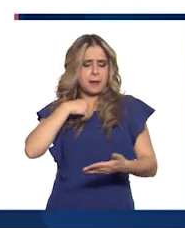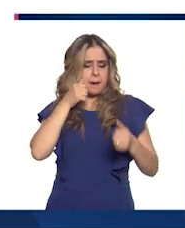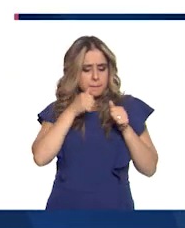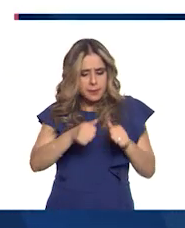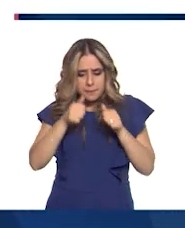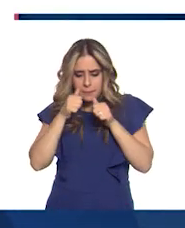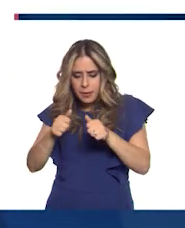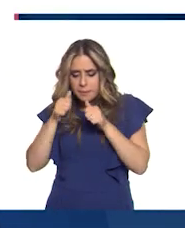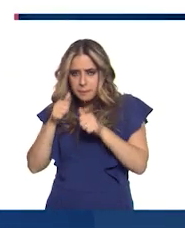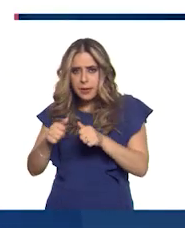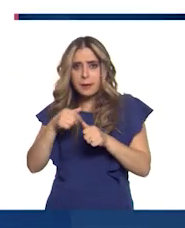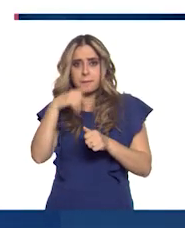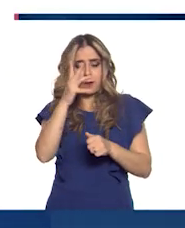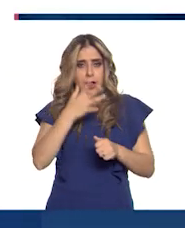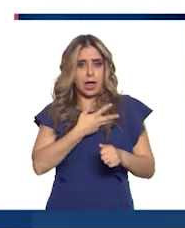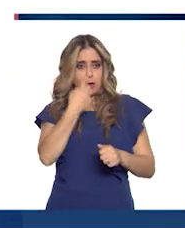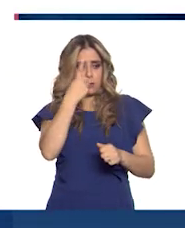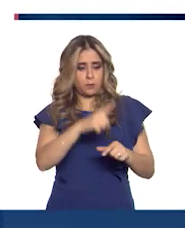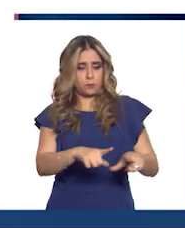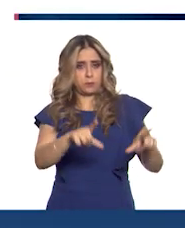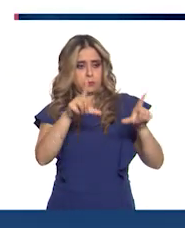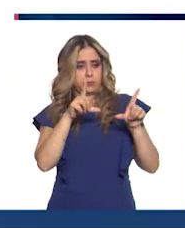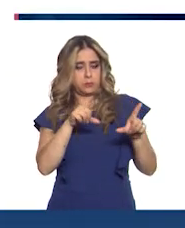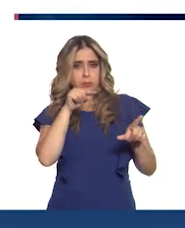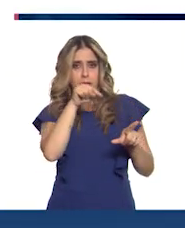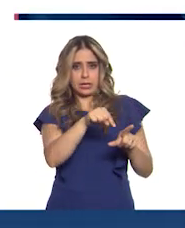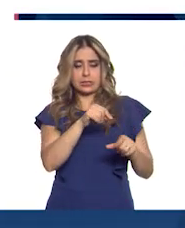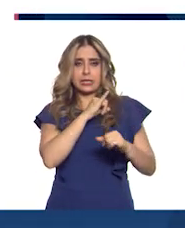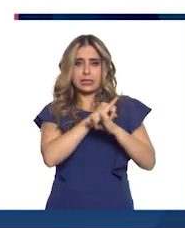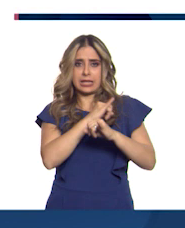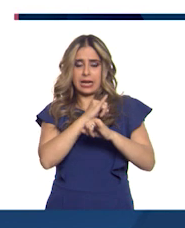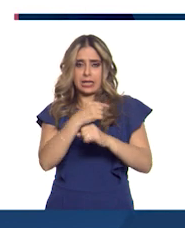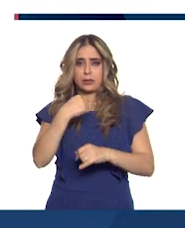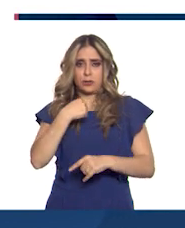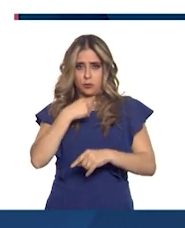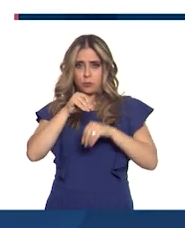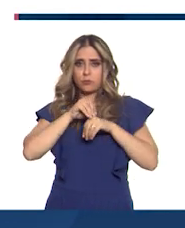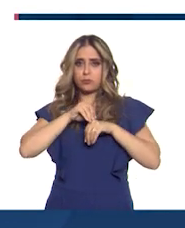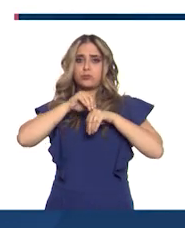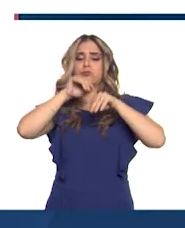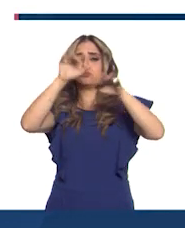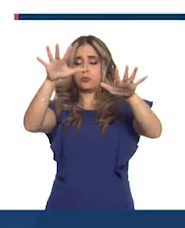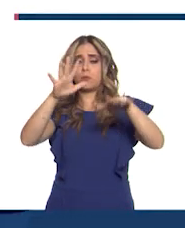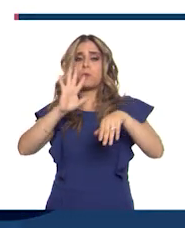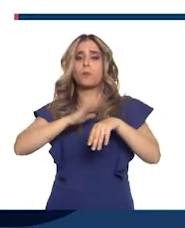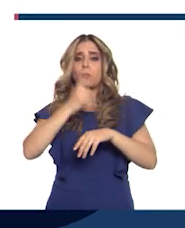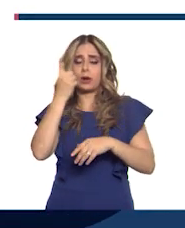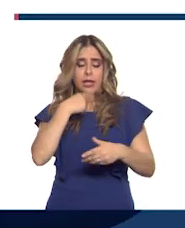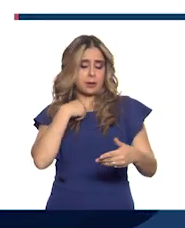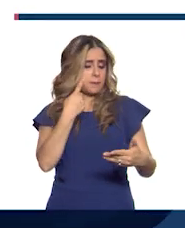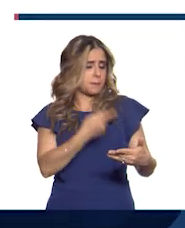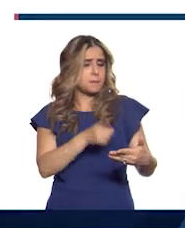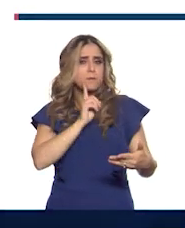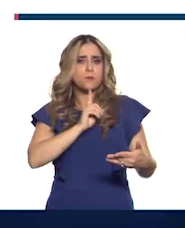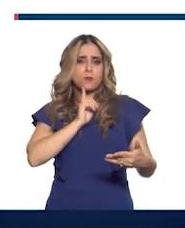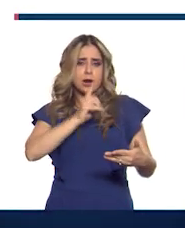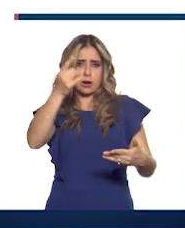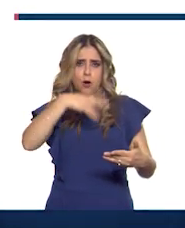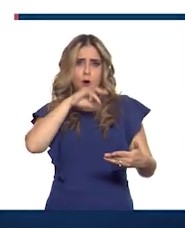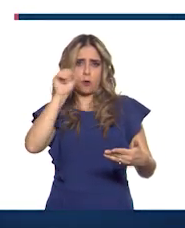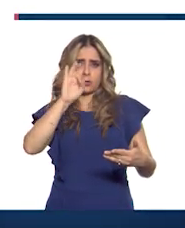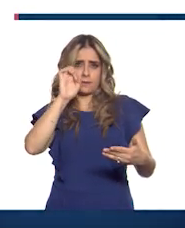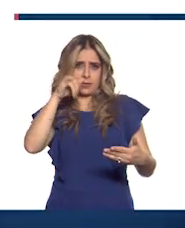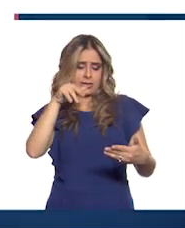no publicarla en el link específico de nuestra página de internet, donde se da cabida a todos los